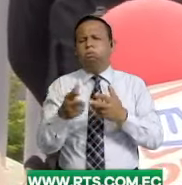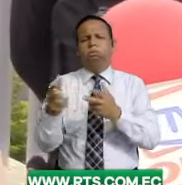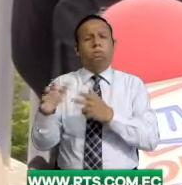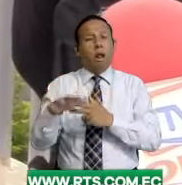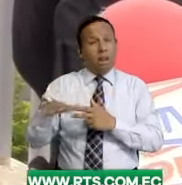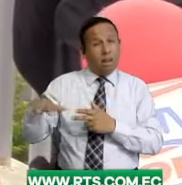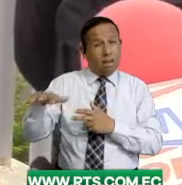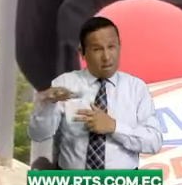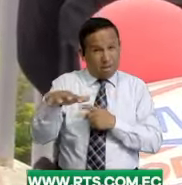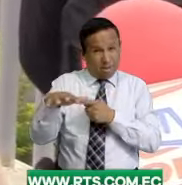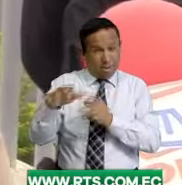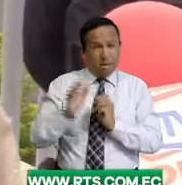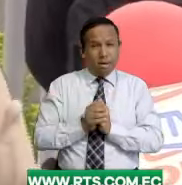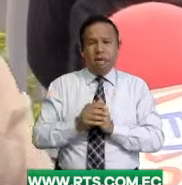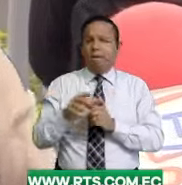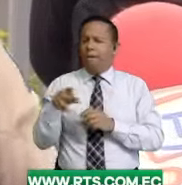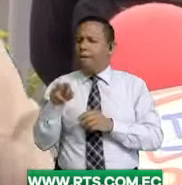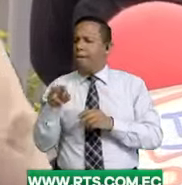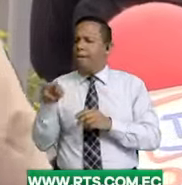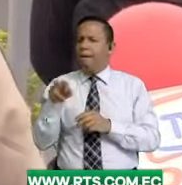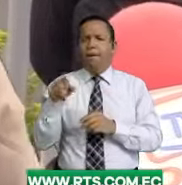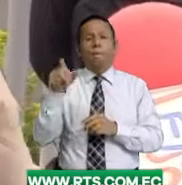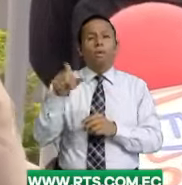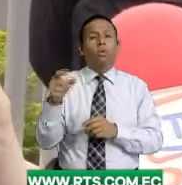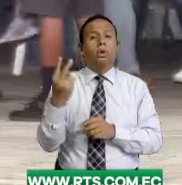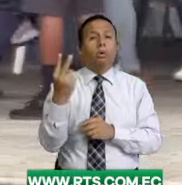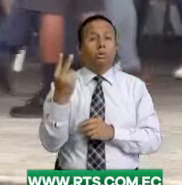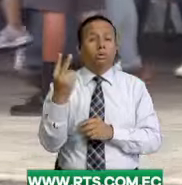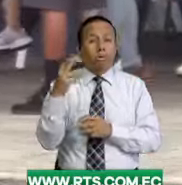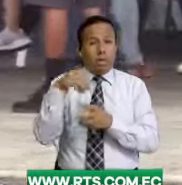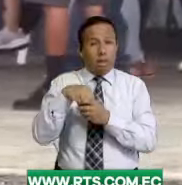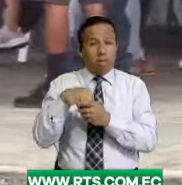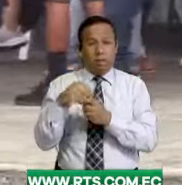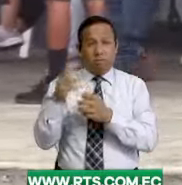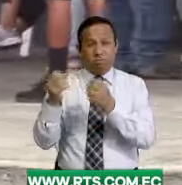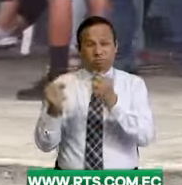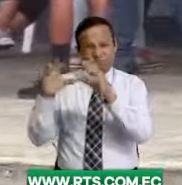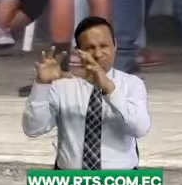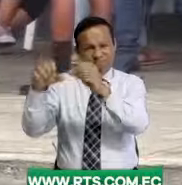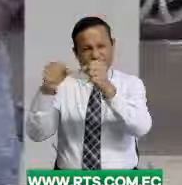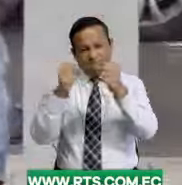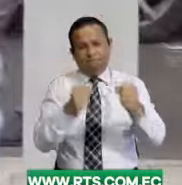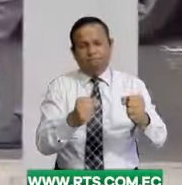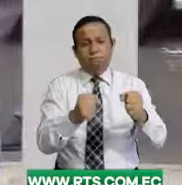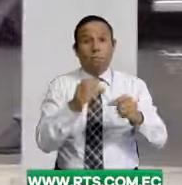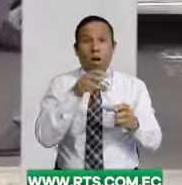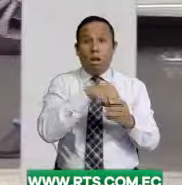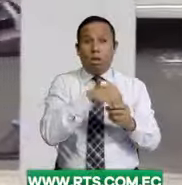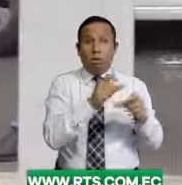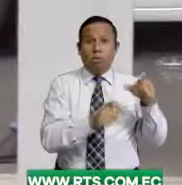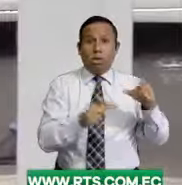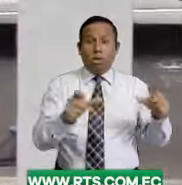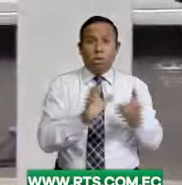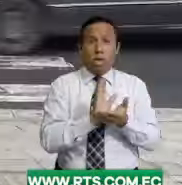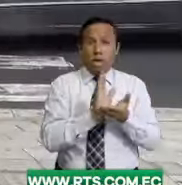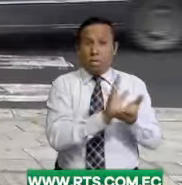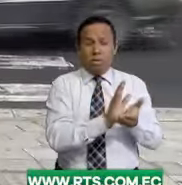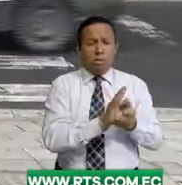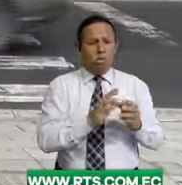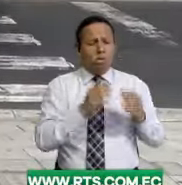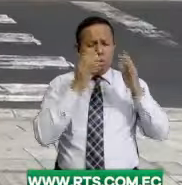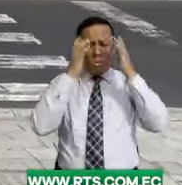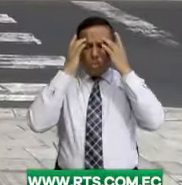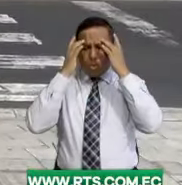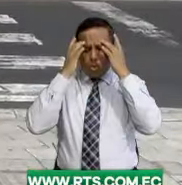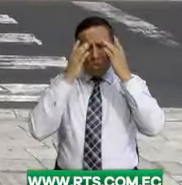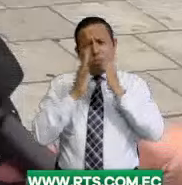y vivienda, logrando la ubicación de dos ciudadanos. El hecho generó consternación entre los afiliados, que piden se apliquen más medidas de seguridad